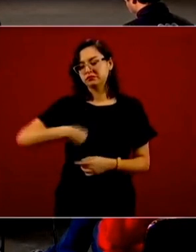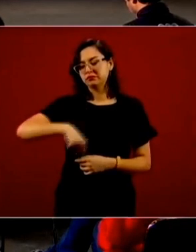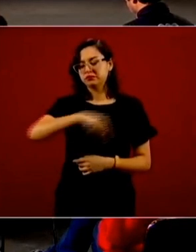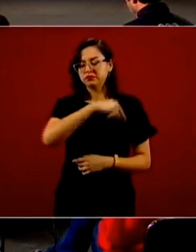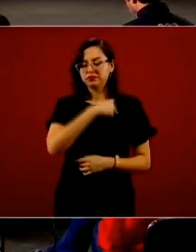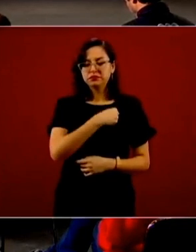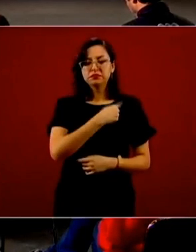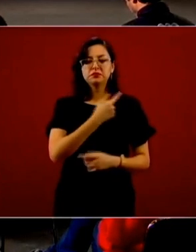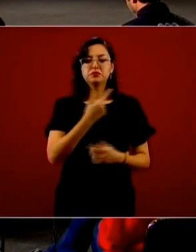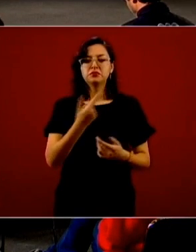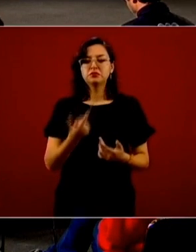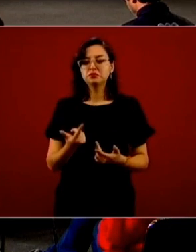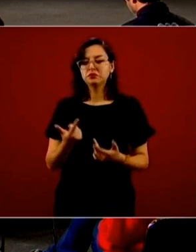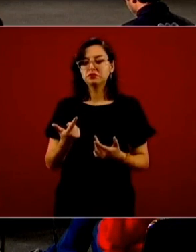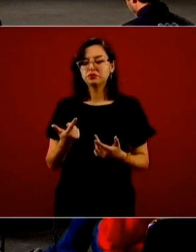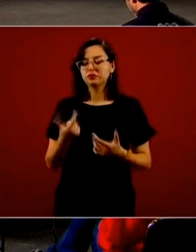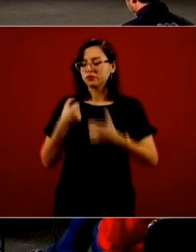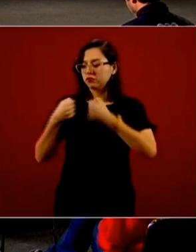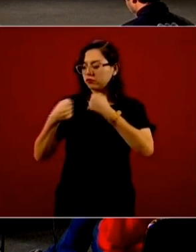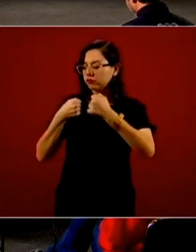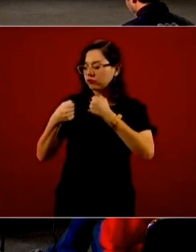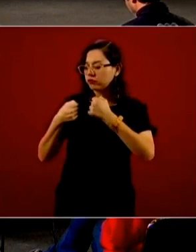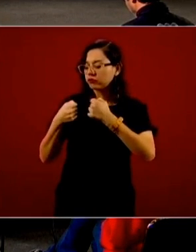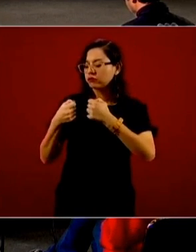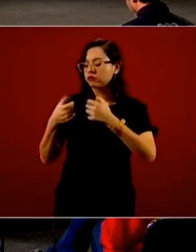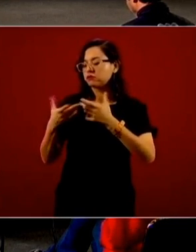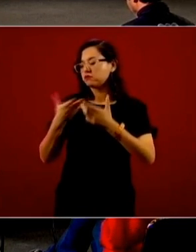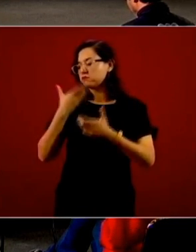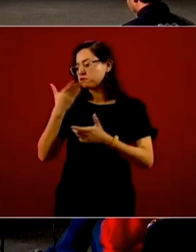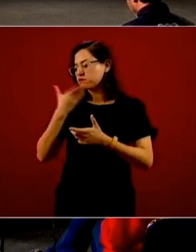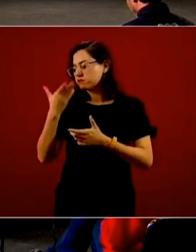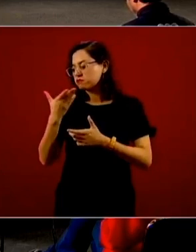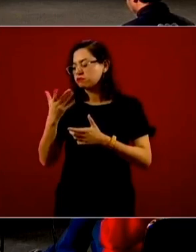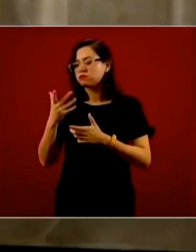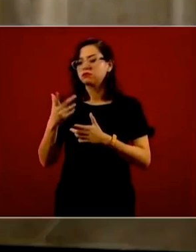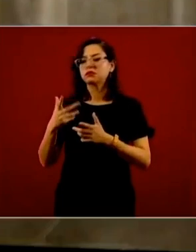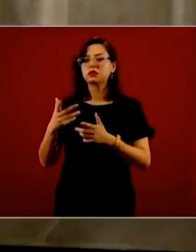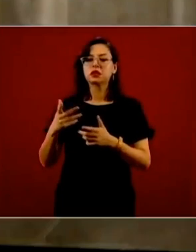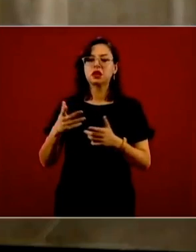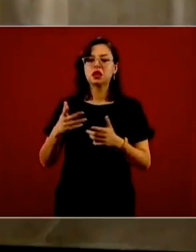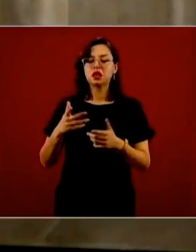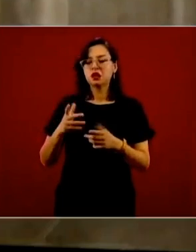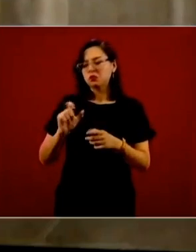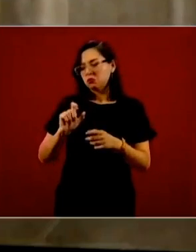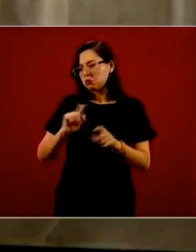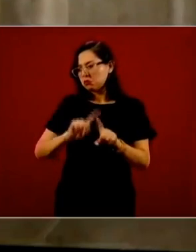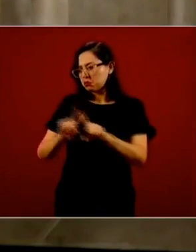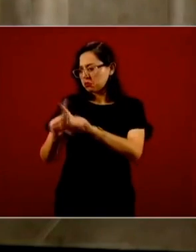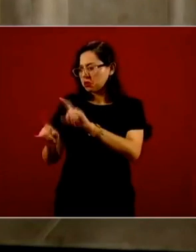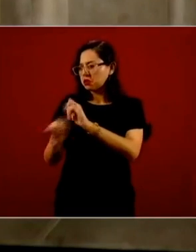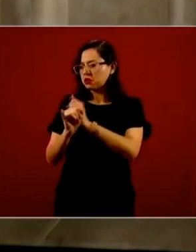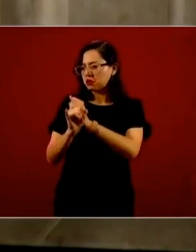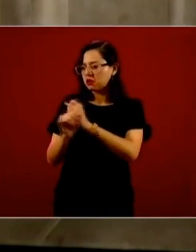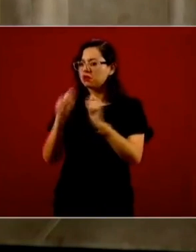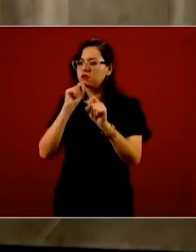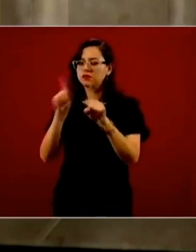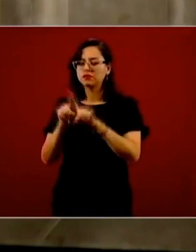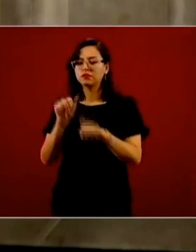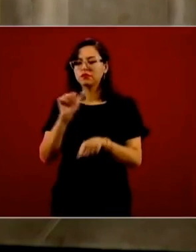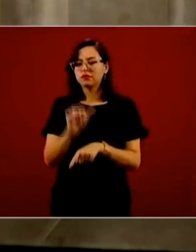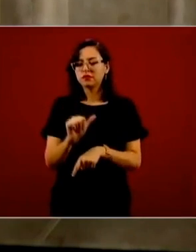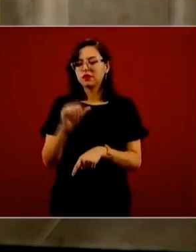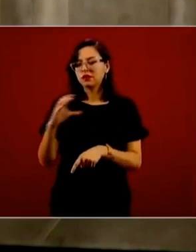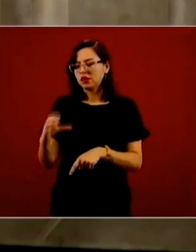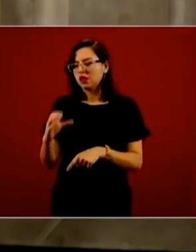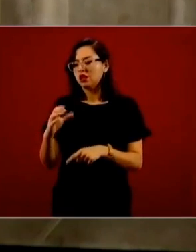conceso de algunos participantes del gremio comunicador tradicional, concesionado y digital, además de la sociedad civil organizada en comunicación y